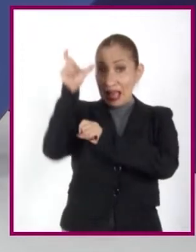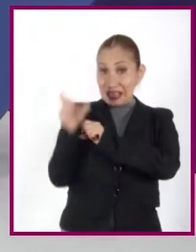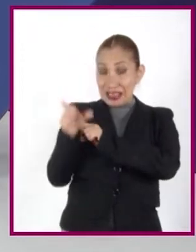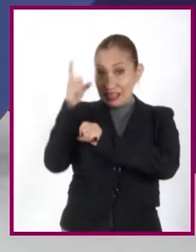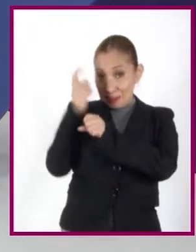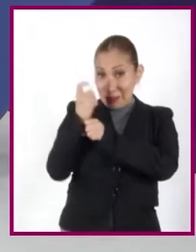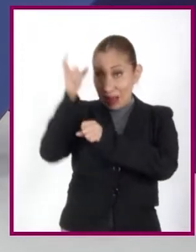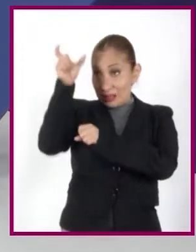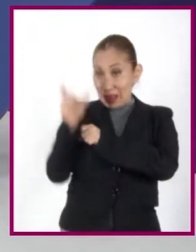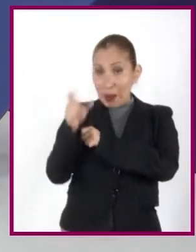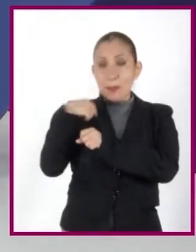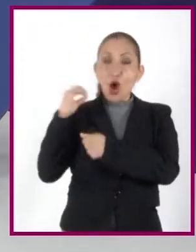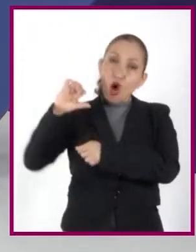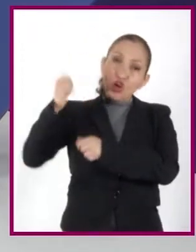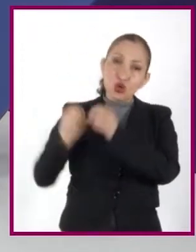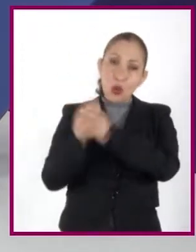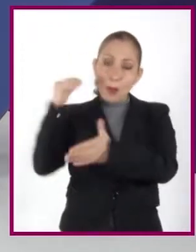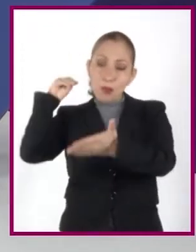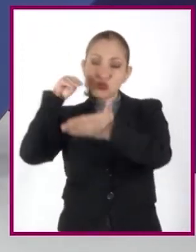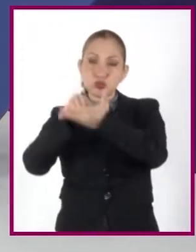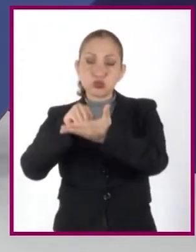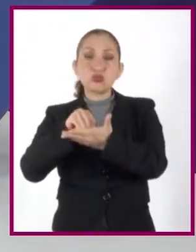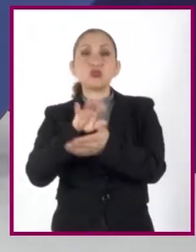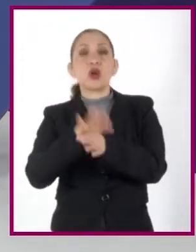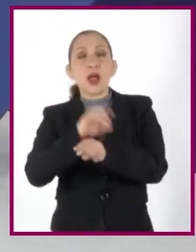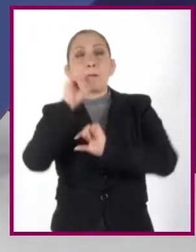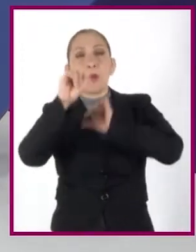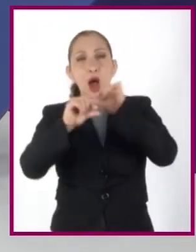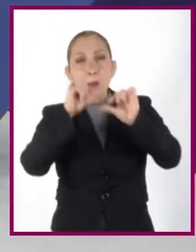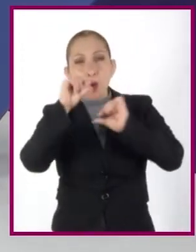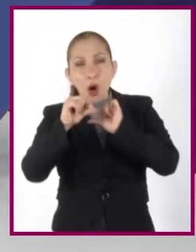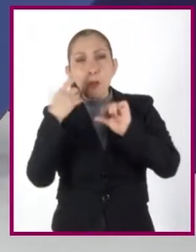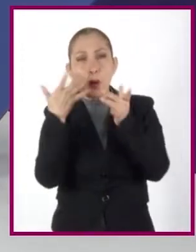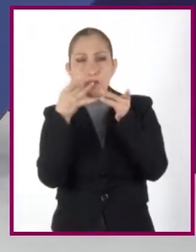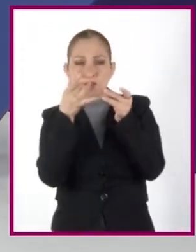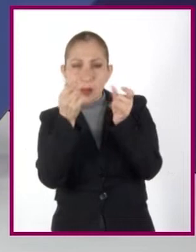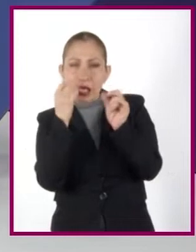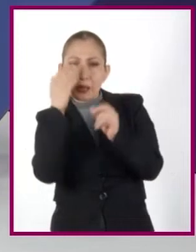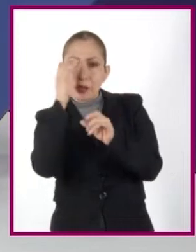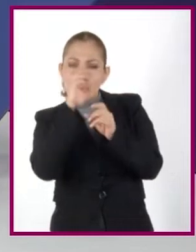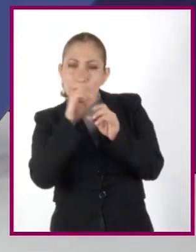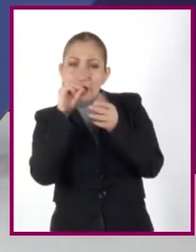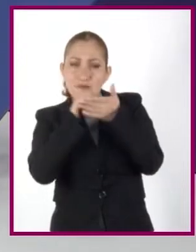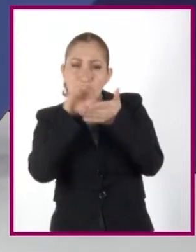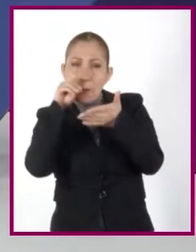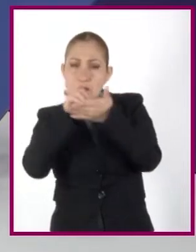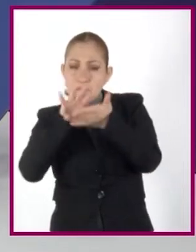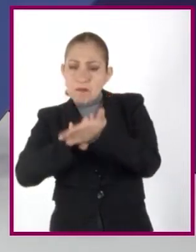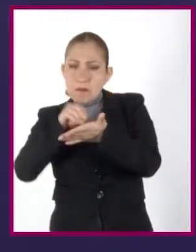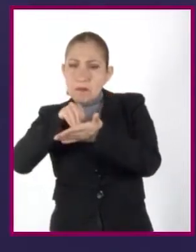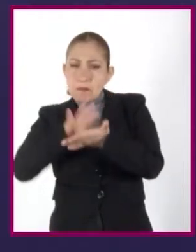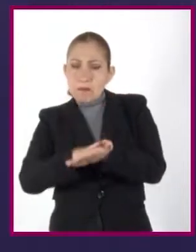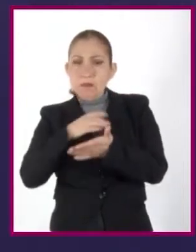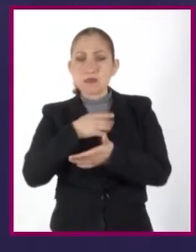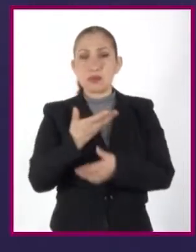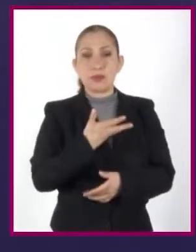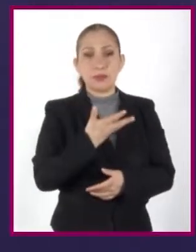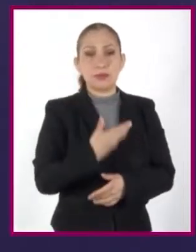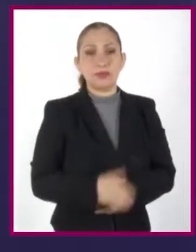agregan otros. Sí, porque debemos poco a poco refinar y complejizar los datos por obtener.